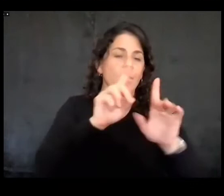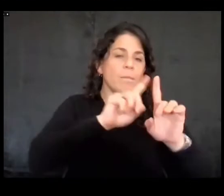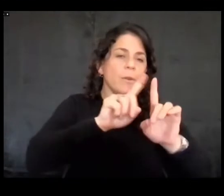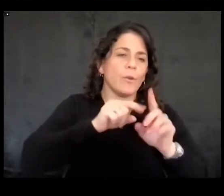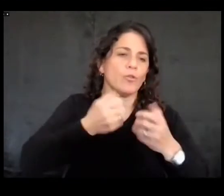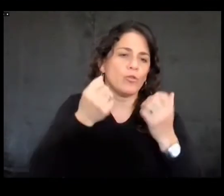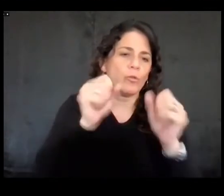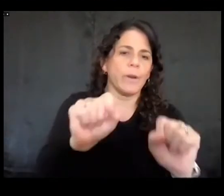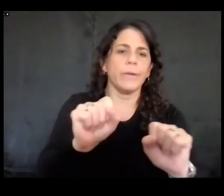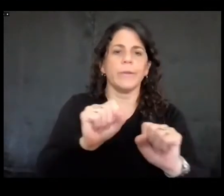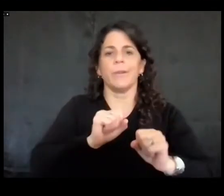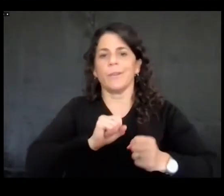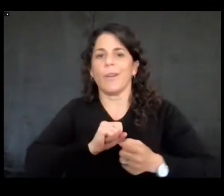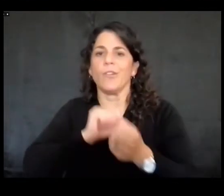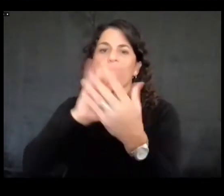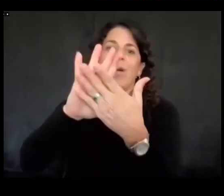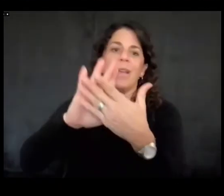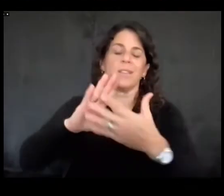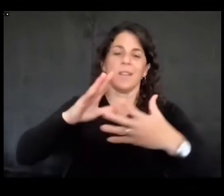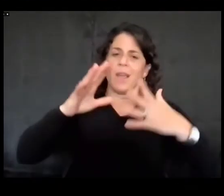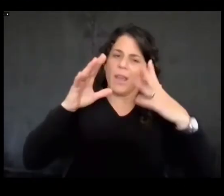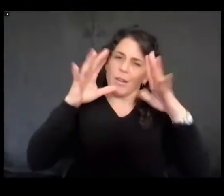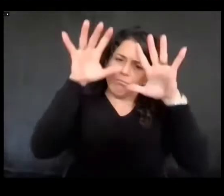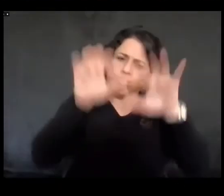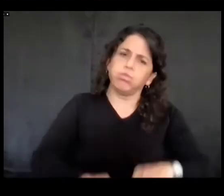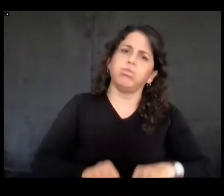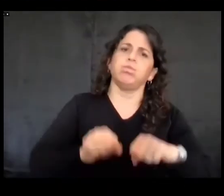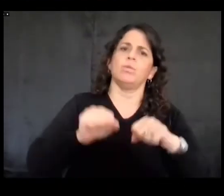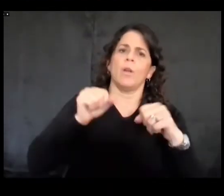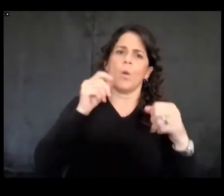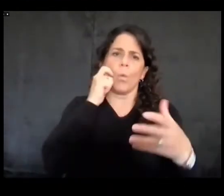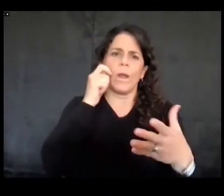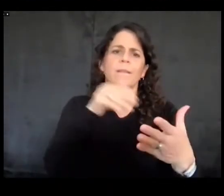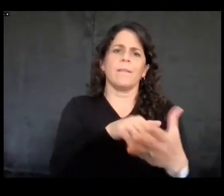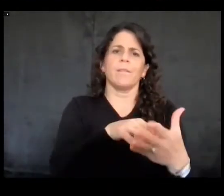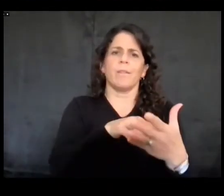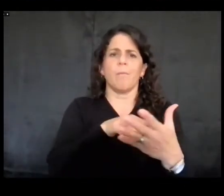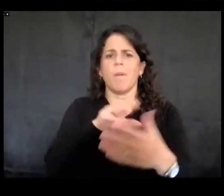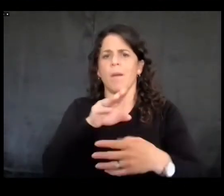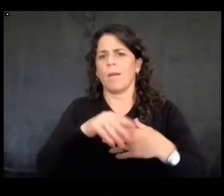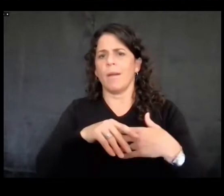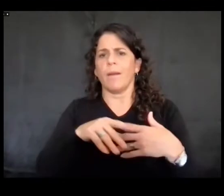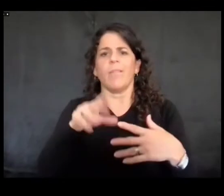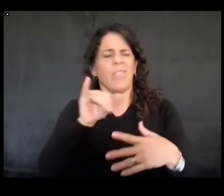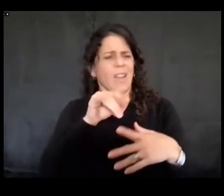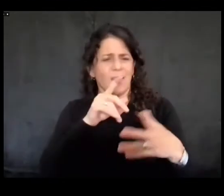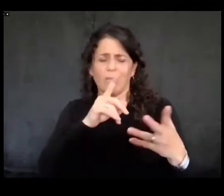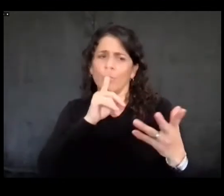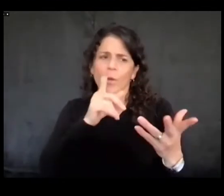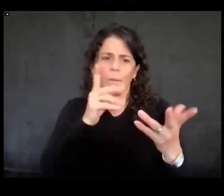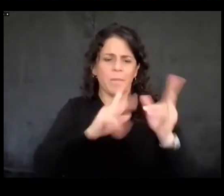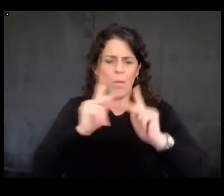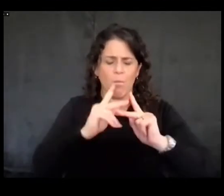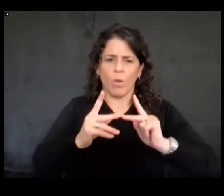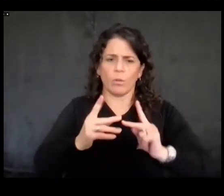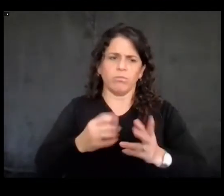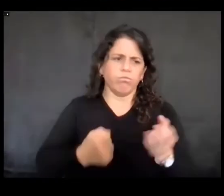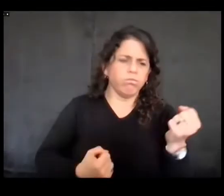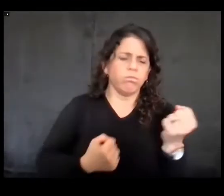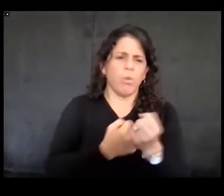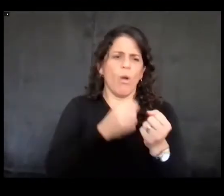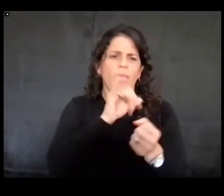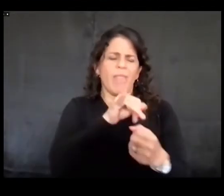llevar a cabo estrategias para desmantelar el racismo y toda la parcialidad que llevan adelante